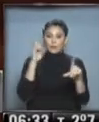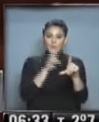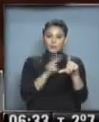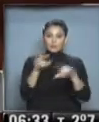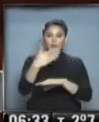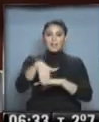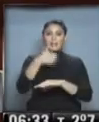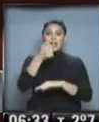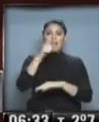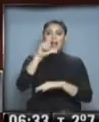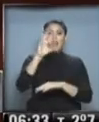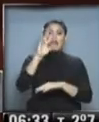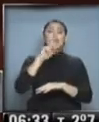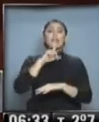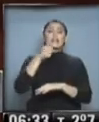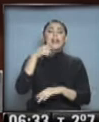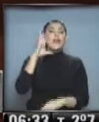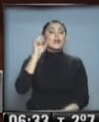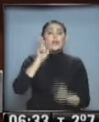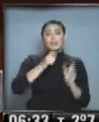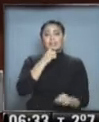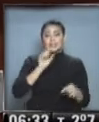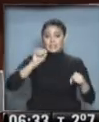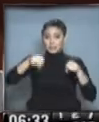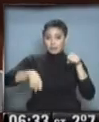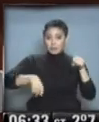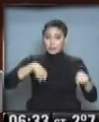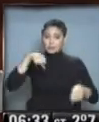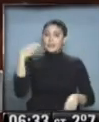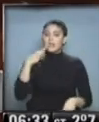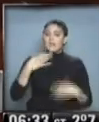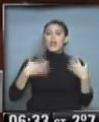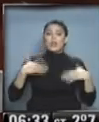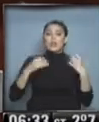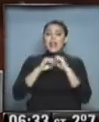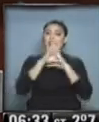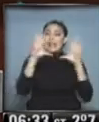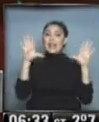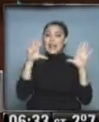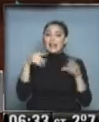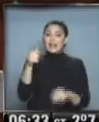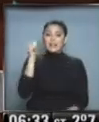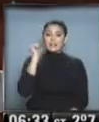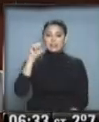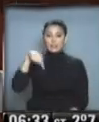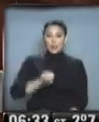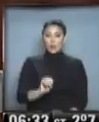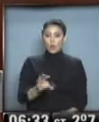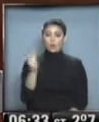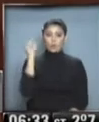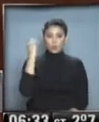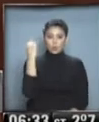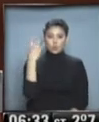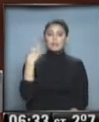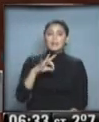Figueroa Alcorta, recuerden los ciclistas que tienen que transitar con ropa clara, preferentemente con luces adelante y atrás que lo identifiquen, y además con